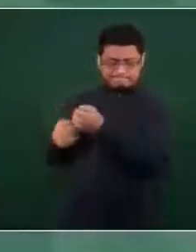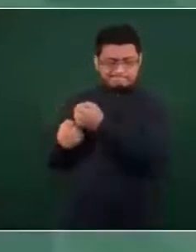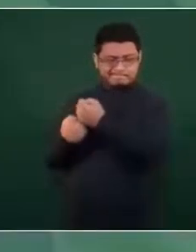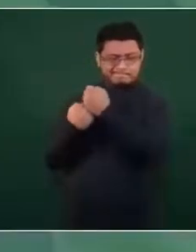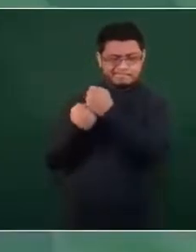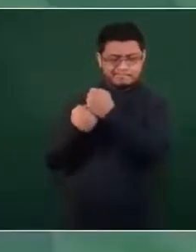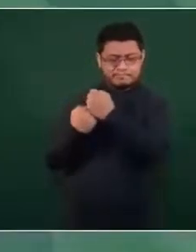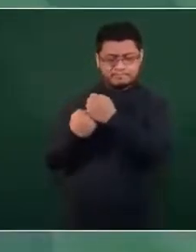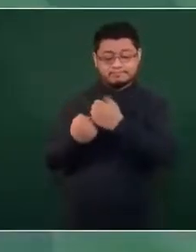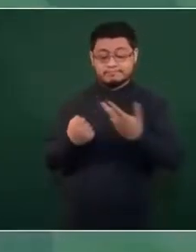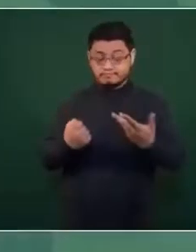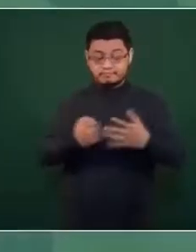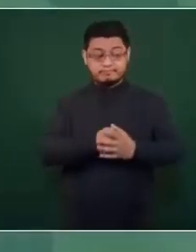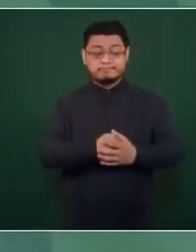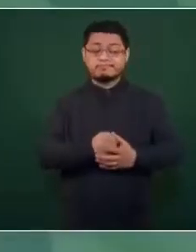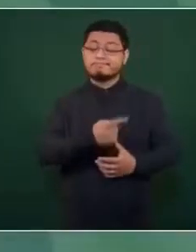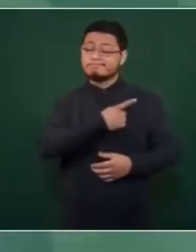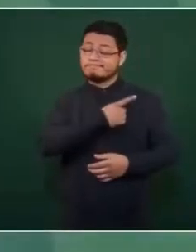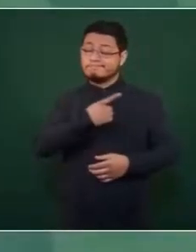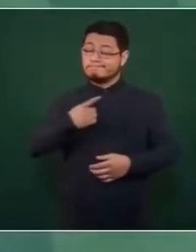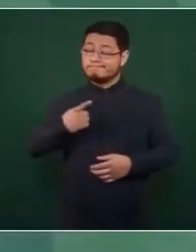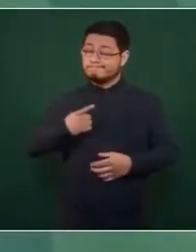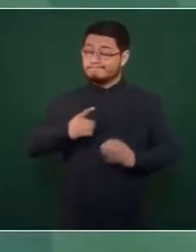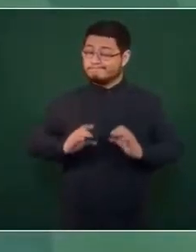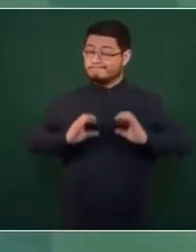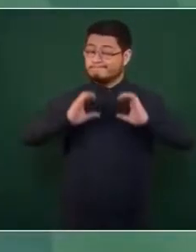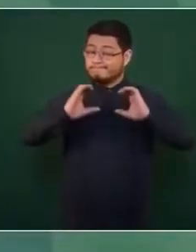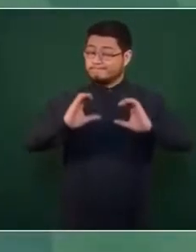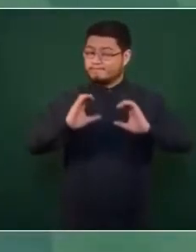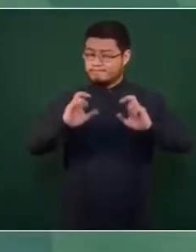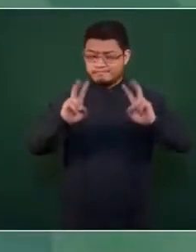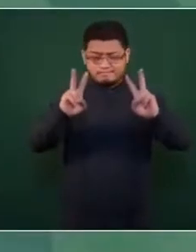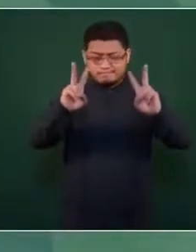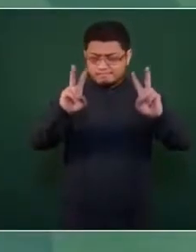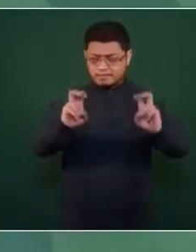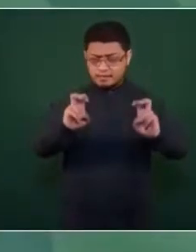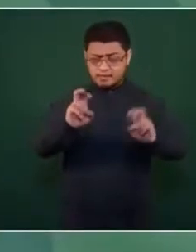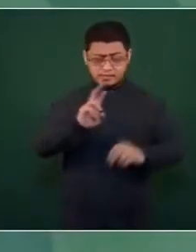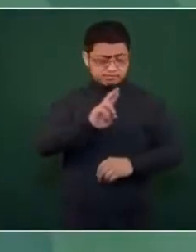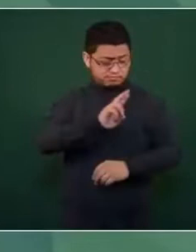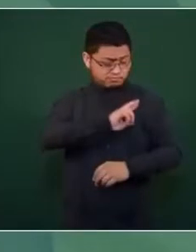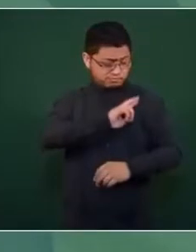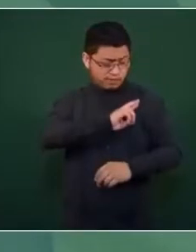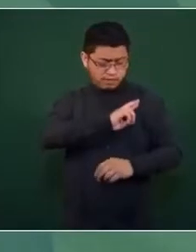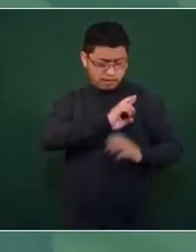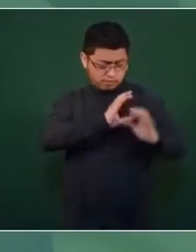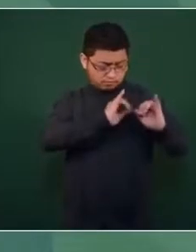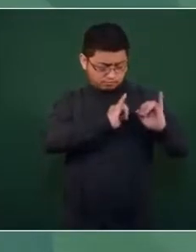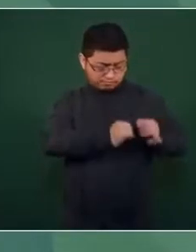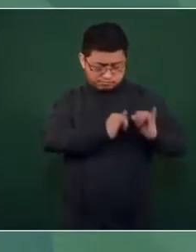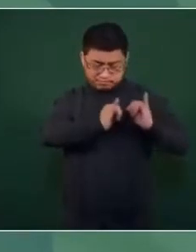¿Qué es lo privado y lo particular?